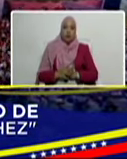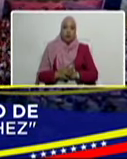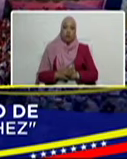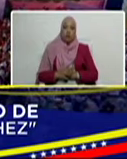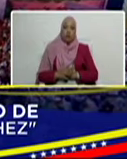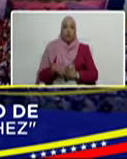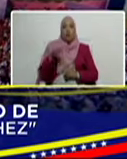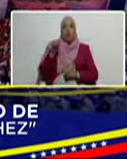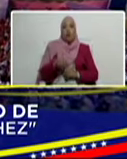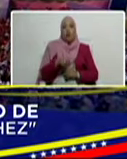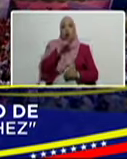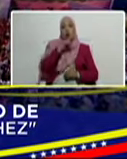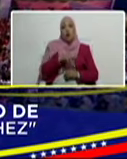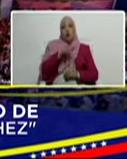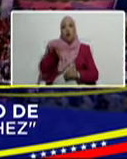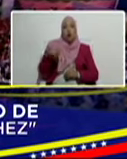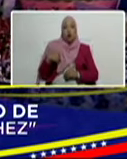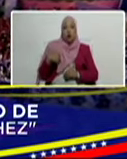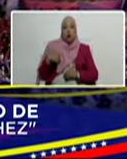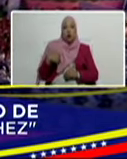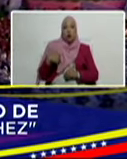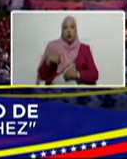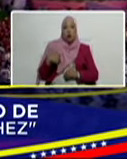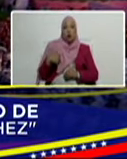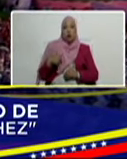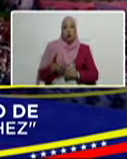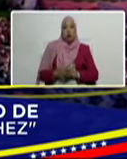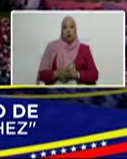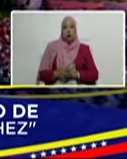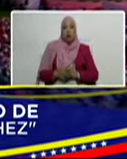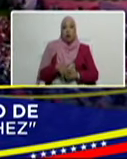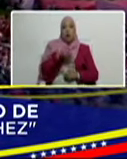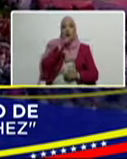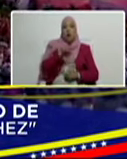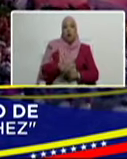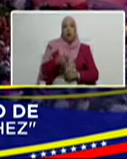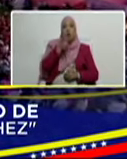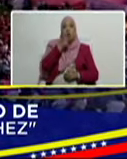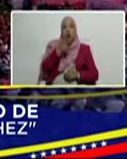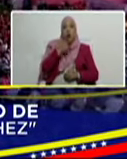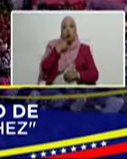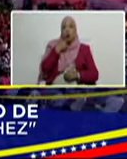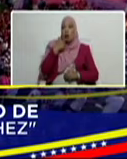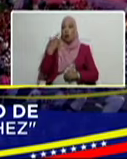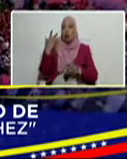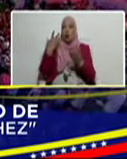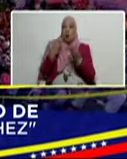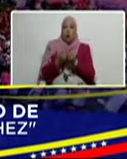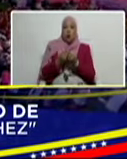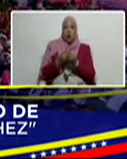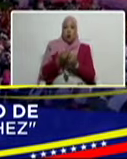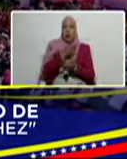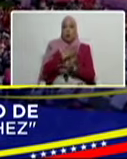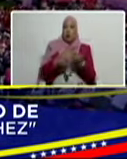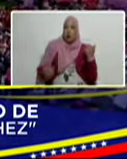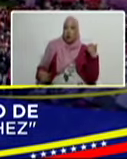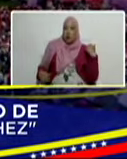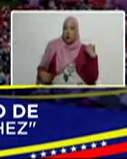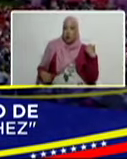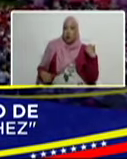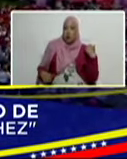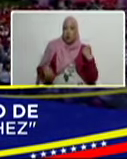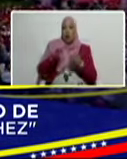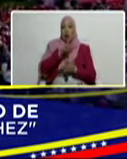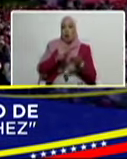Aquí está la historia con nosotros. La historia hermosa, compañera vicepresidenta ejecutiva